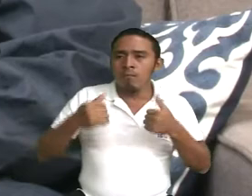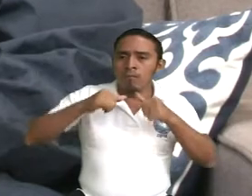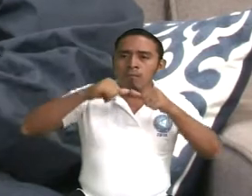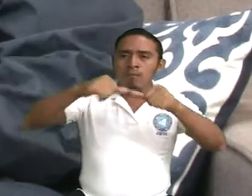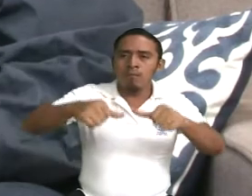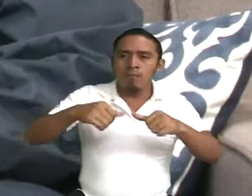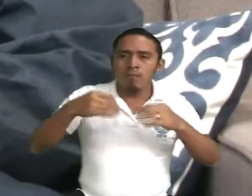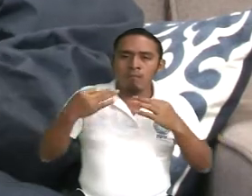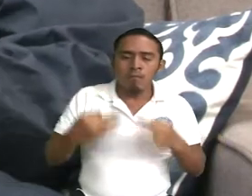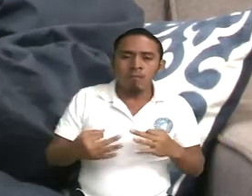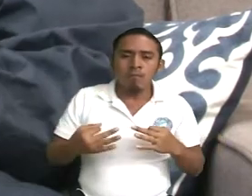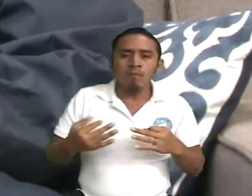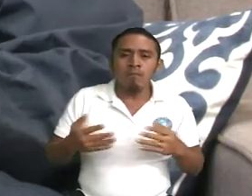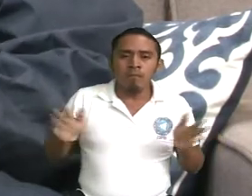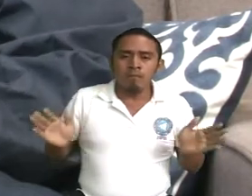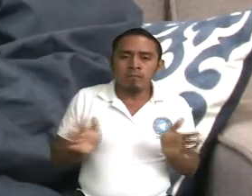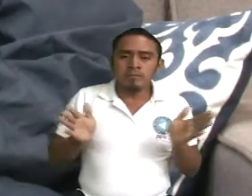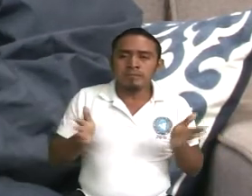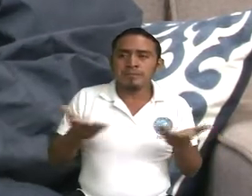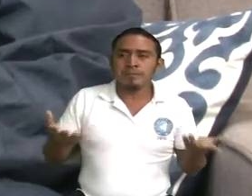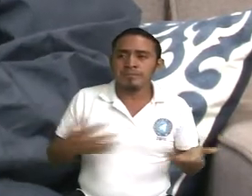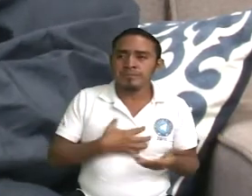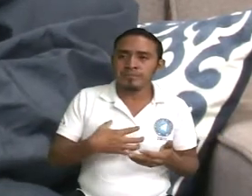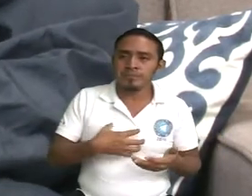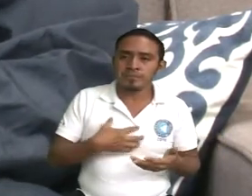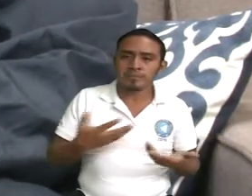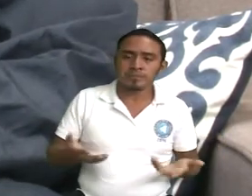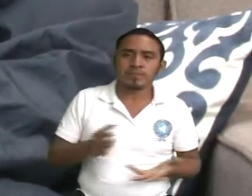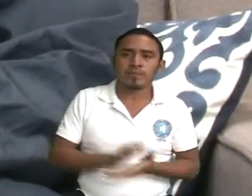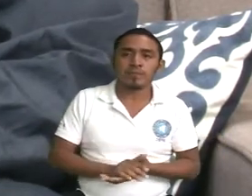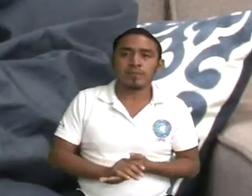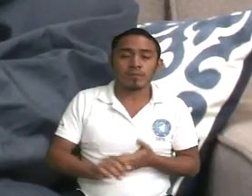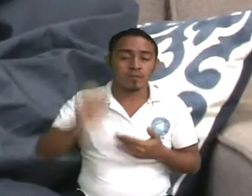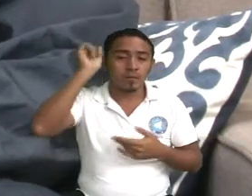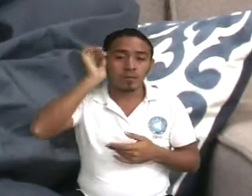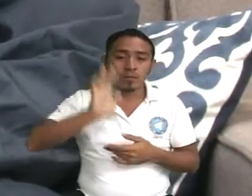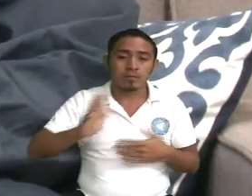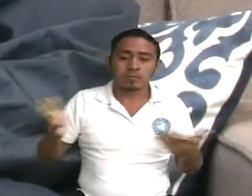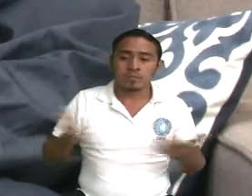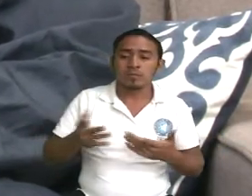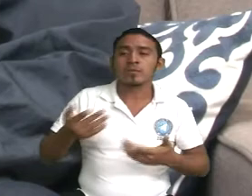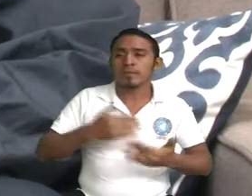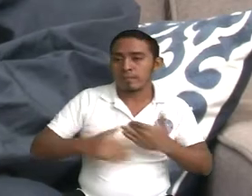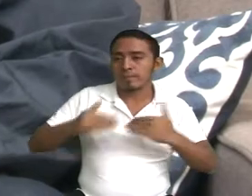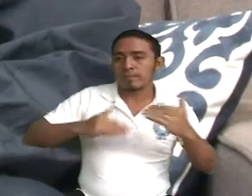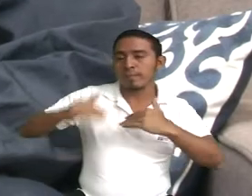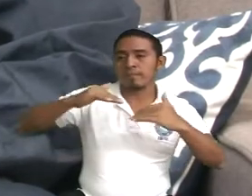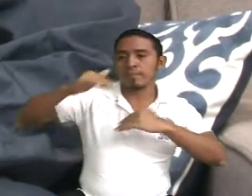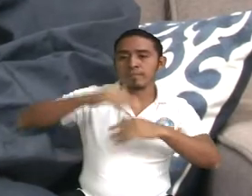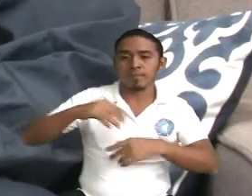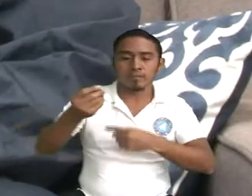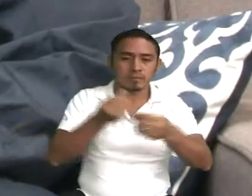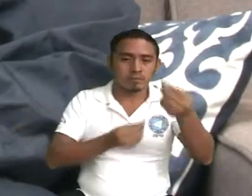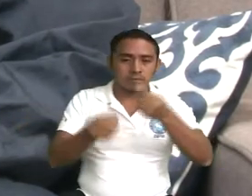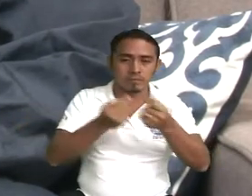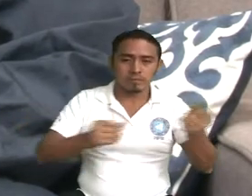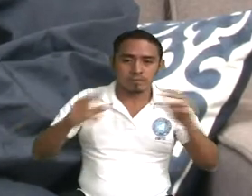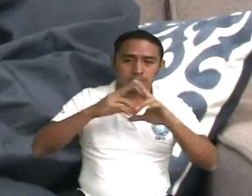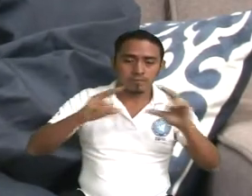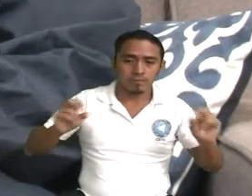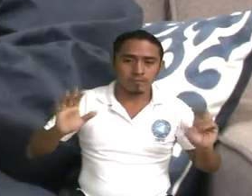proyectando nuestro país, seguir promoviendo nuestros activos turísticos y sobre todo seguir dinamizando la economía de nuestro